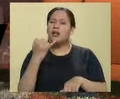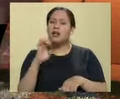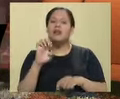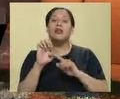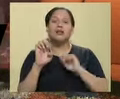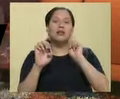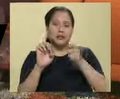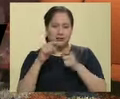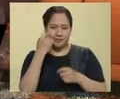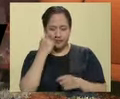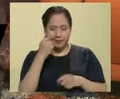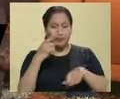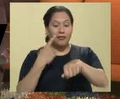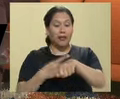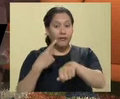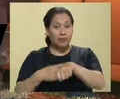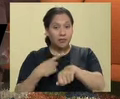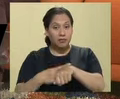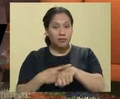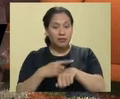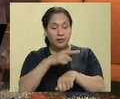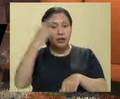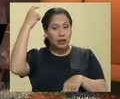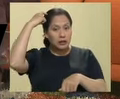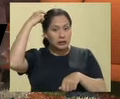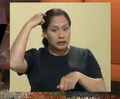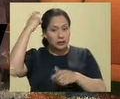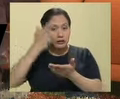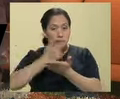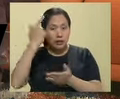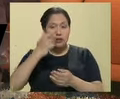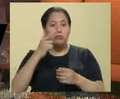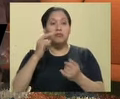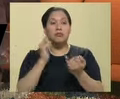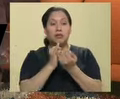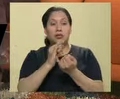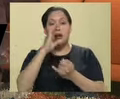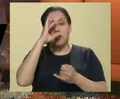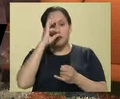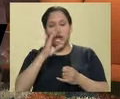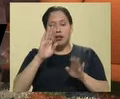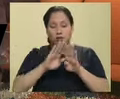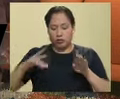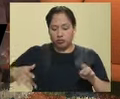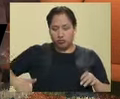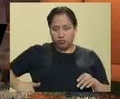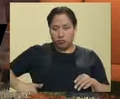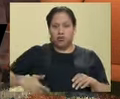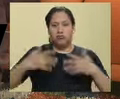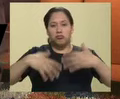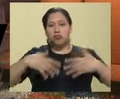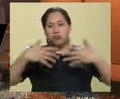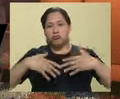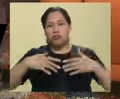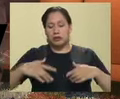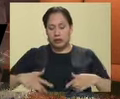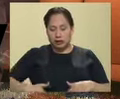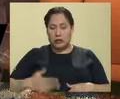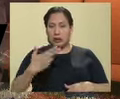una enfermedad súbita cerebral y falla hepática, o sea, sí, el